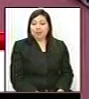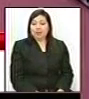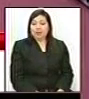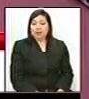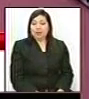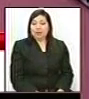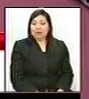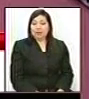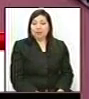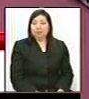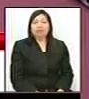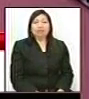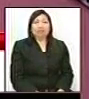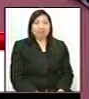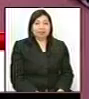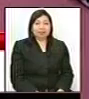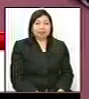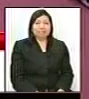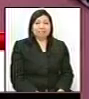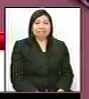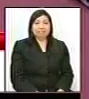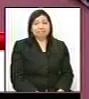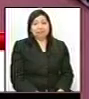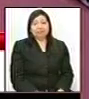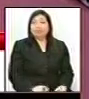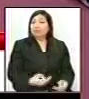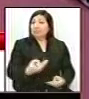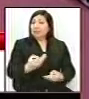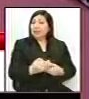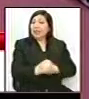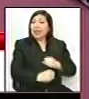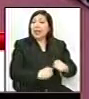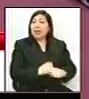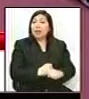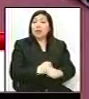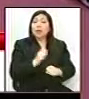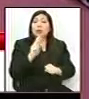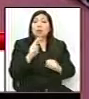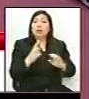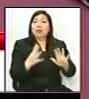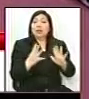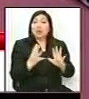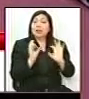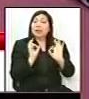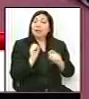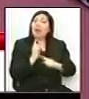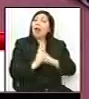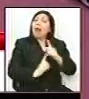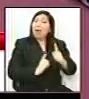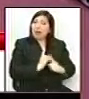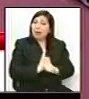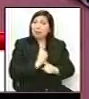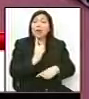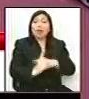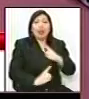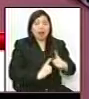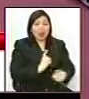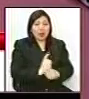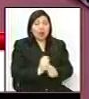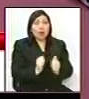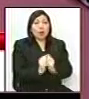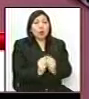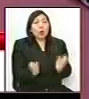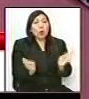Como entenderá, presidente, el presupuesto del 2019 y todos los años se hace conjuntamente con el